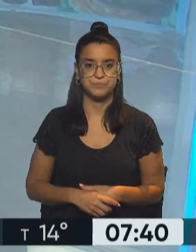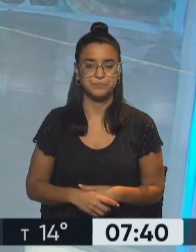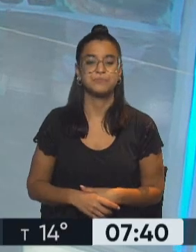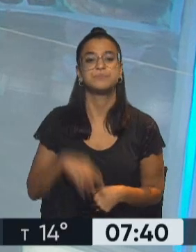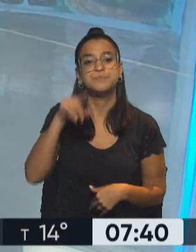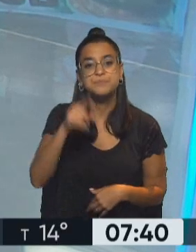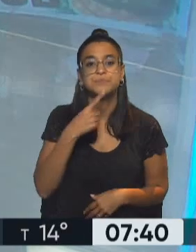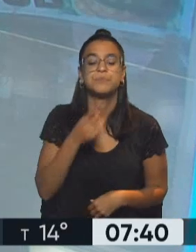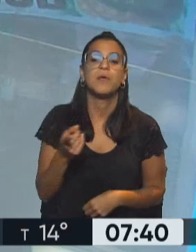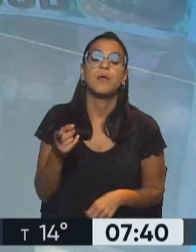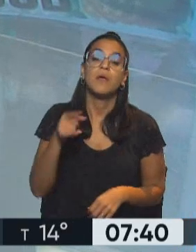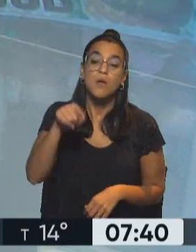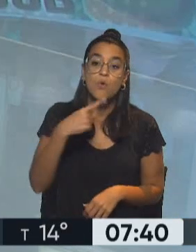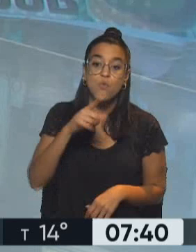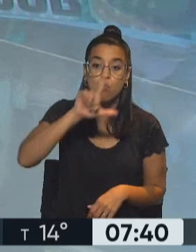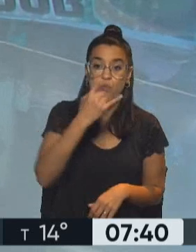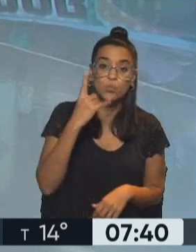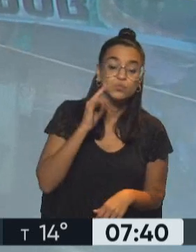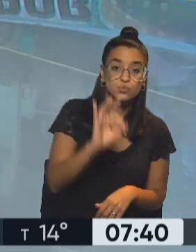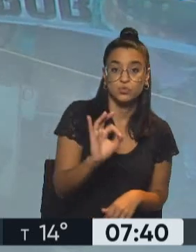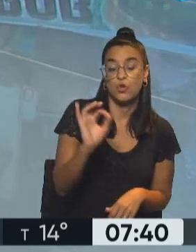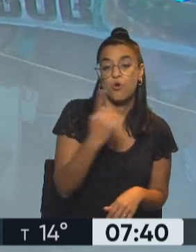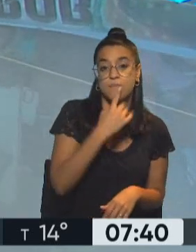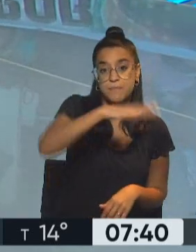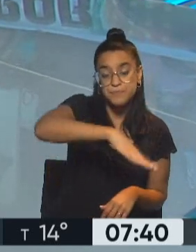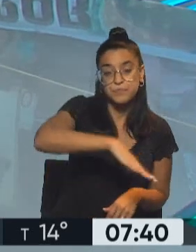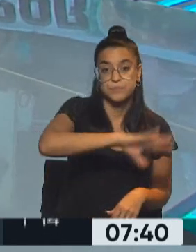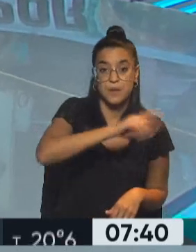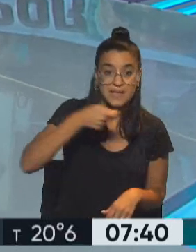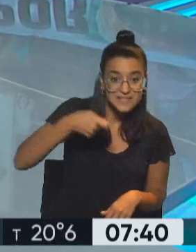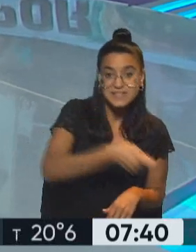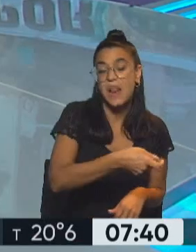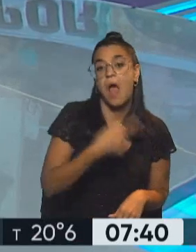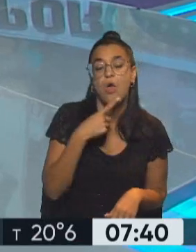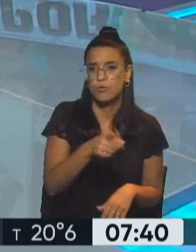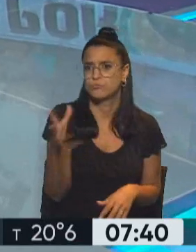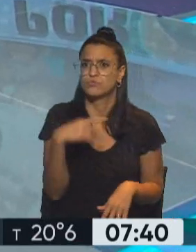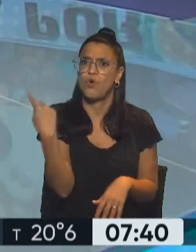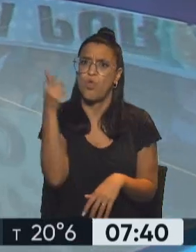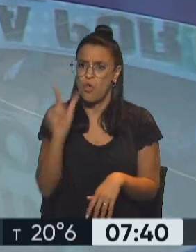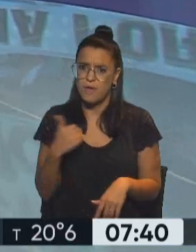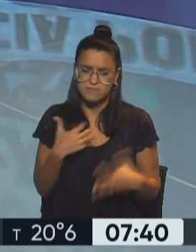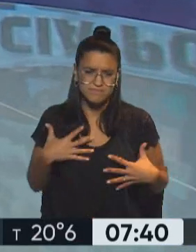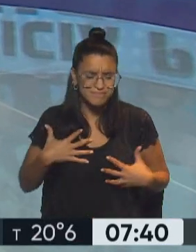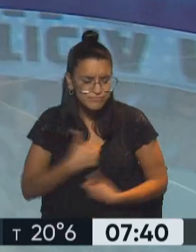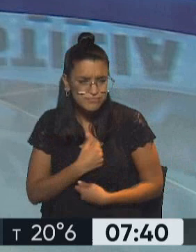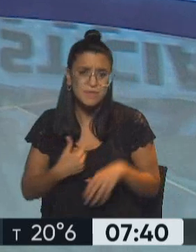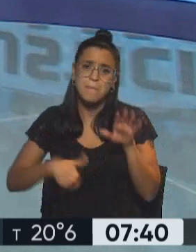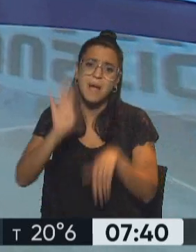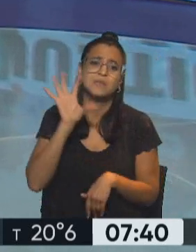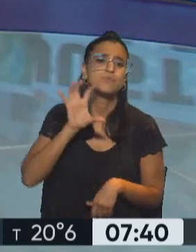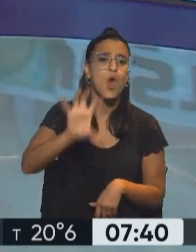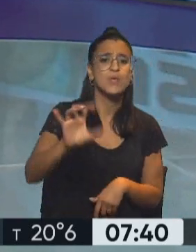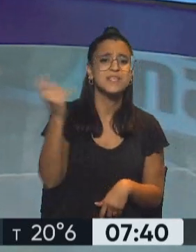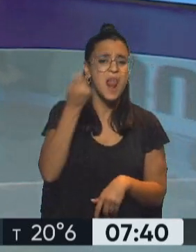El hecho, sin dudas, el hecho de Lucio, este chiquito asesinado, conmociona al país, conmociona por supuesto principalmente a la provincia